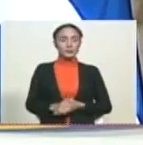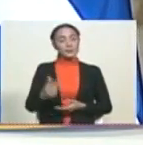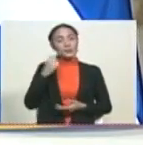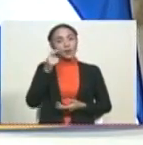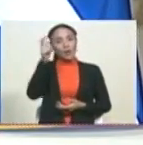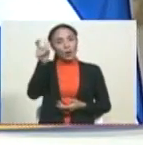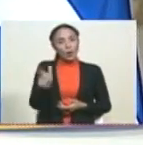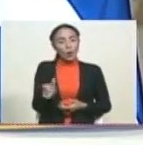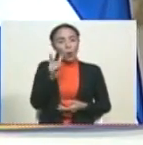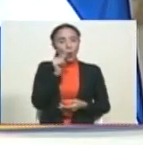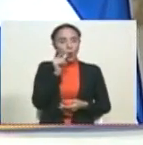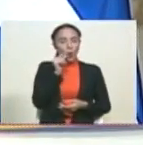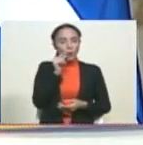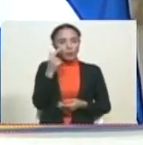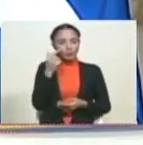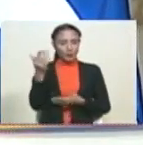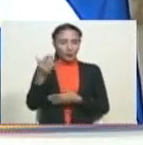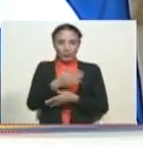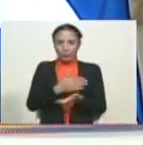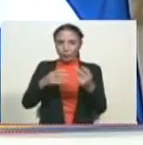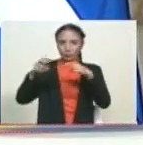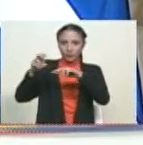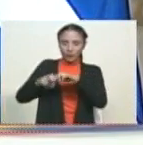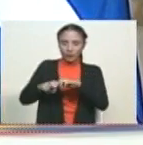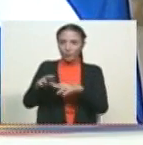Miguel Díaz-Canel,